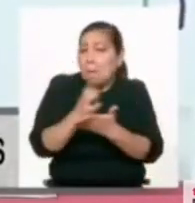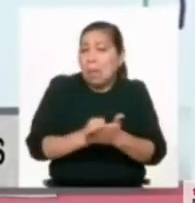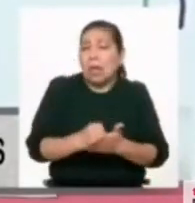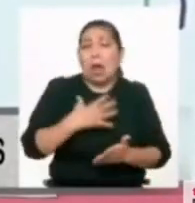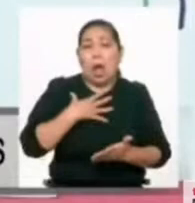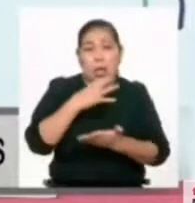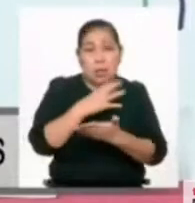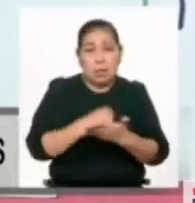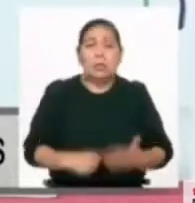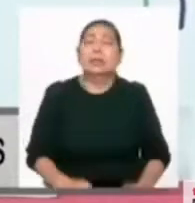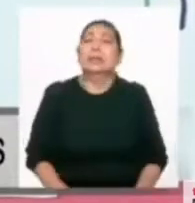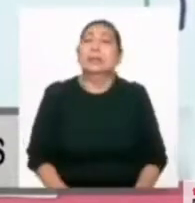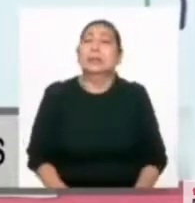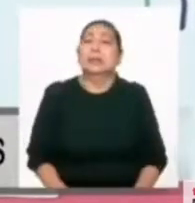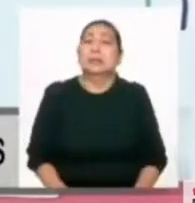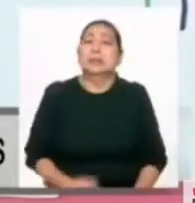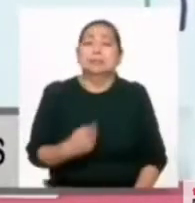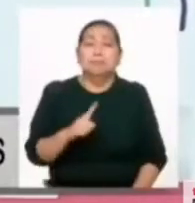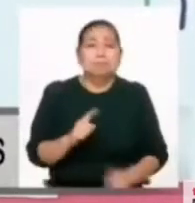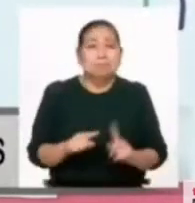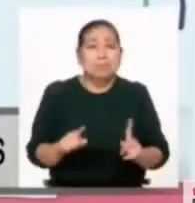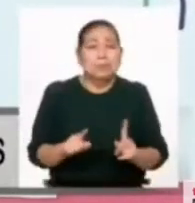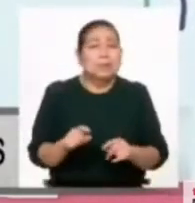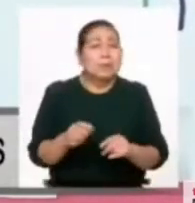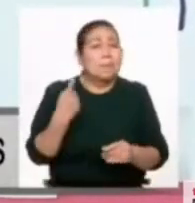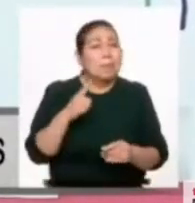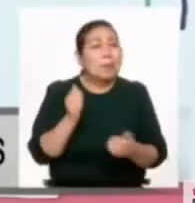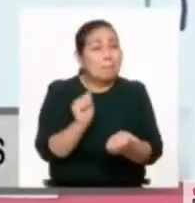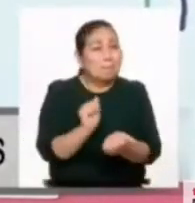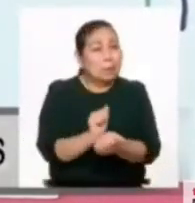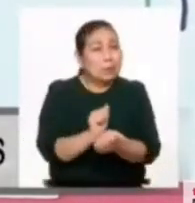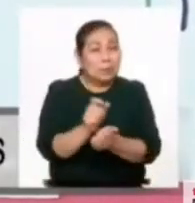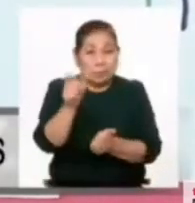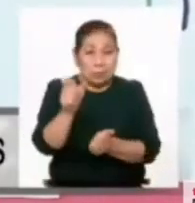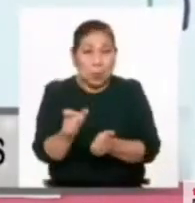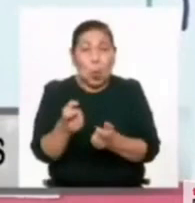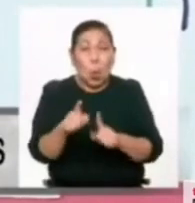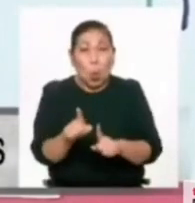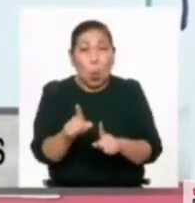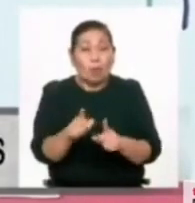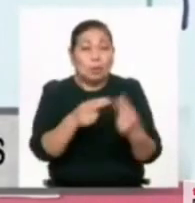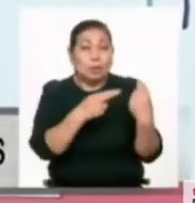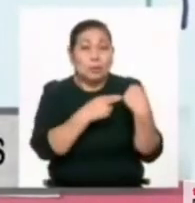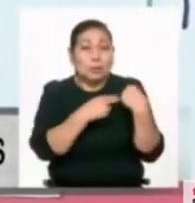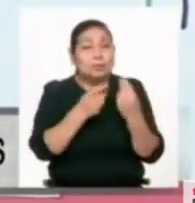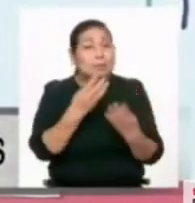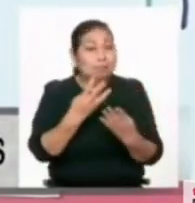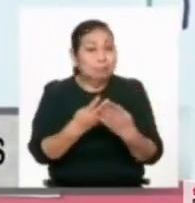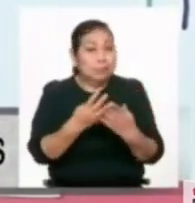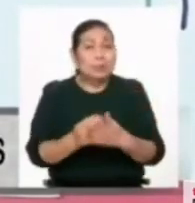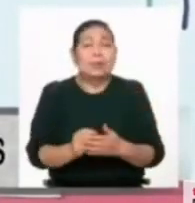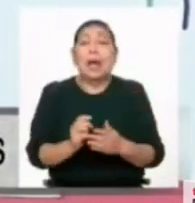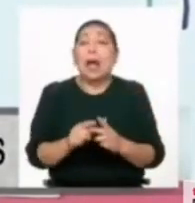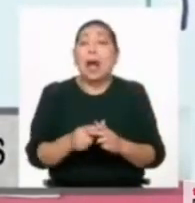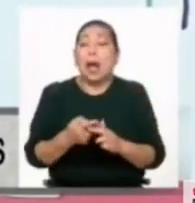la edad de la imputabilidad penal, o sea, de la capacidad penal, o sea, que la persona sea responsable penalmente